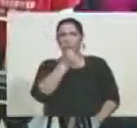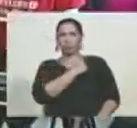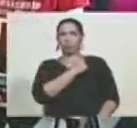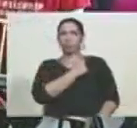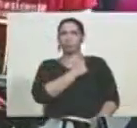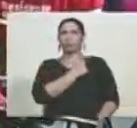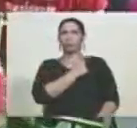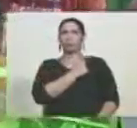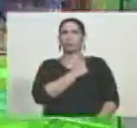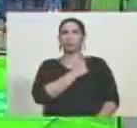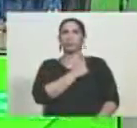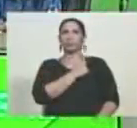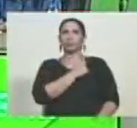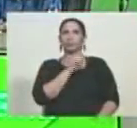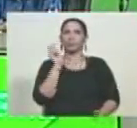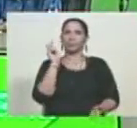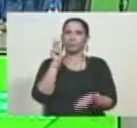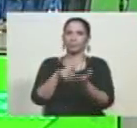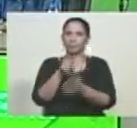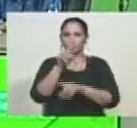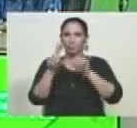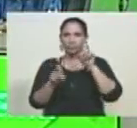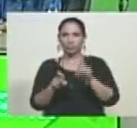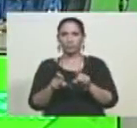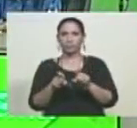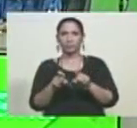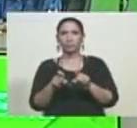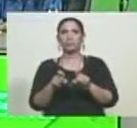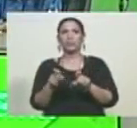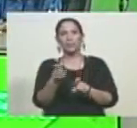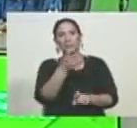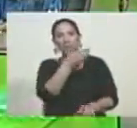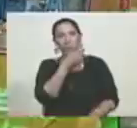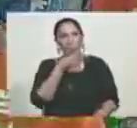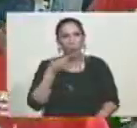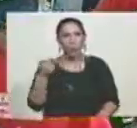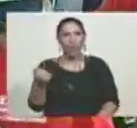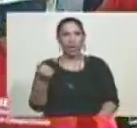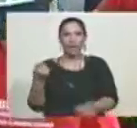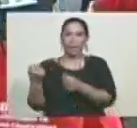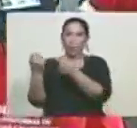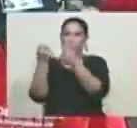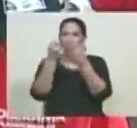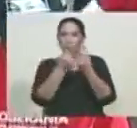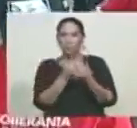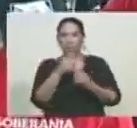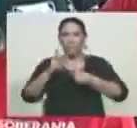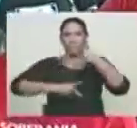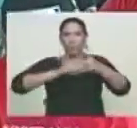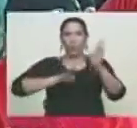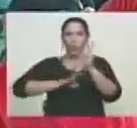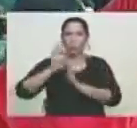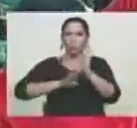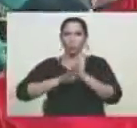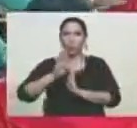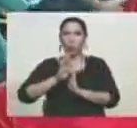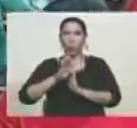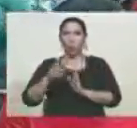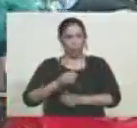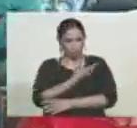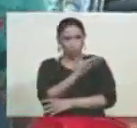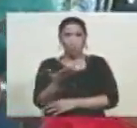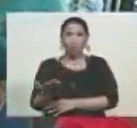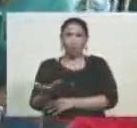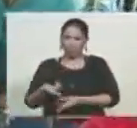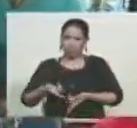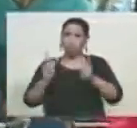y si a este pueblo le preguntaran, para llegar y mejorar la economía y la producción, ustedes están dispuestos a